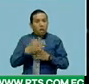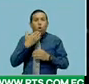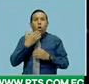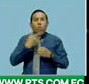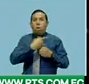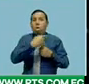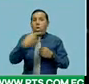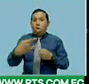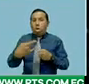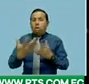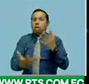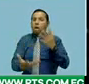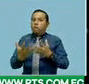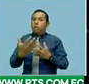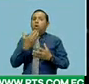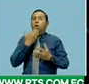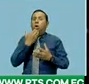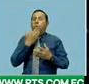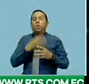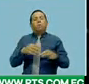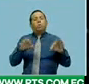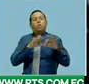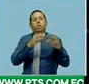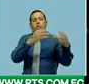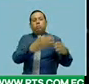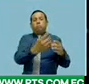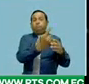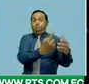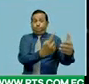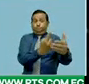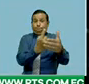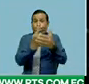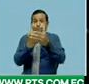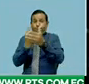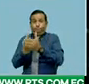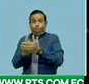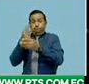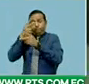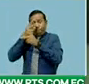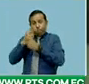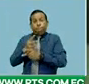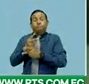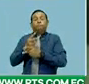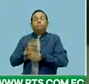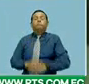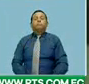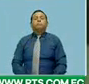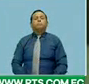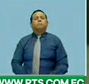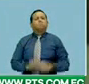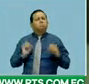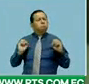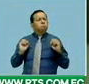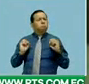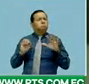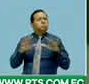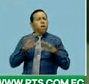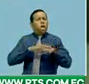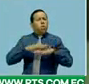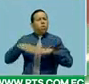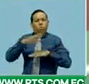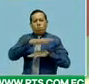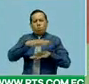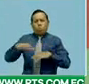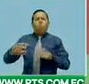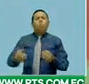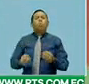epidemiológico, justamente como lo mencionas. Se crea esto para evitar un posible contagio. La cifra de estudiantes que volverán a las aulas en enero